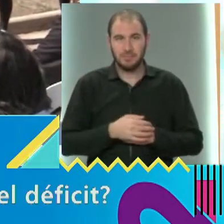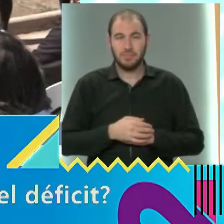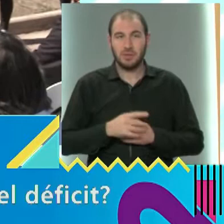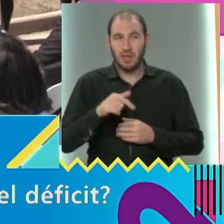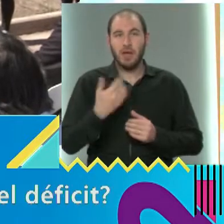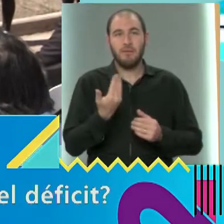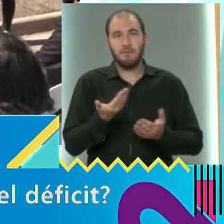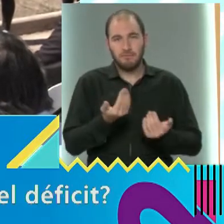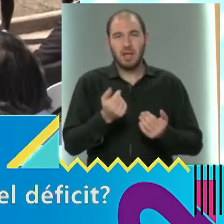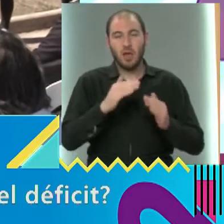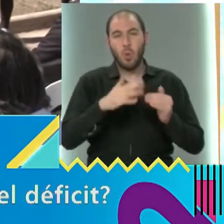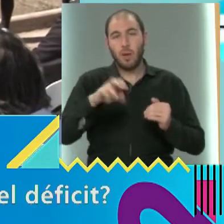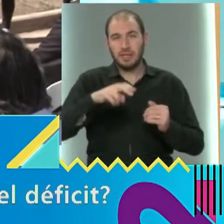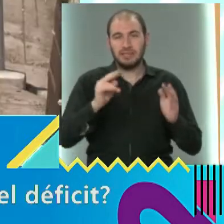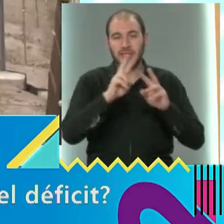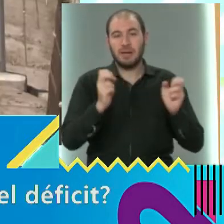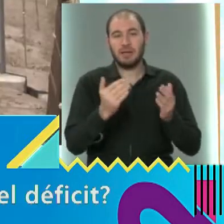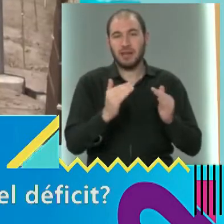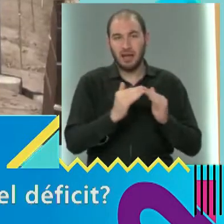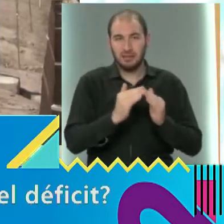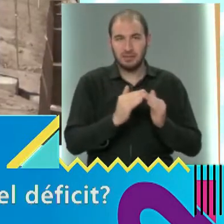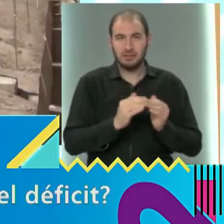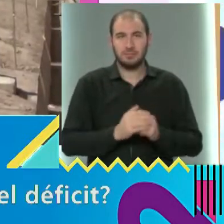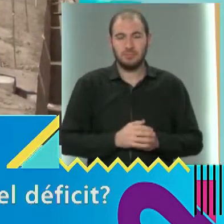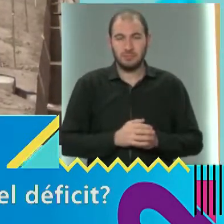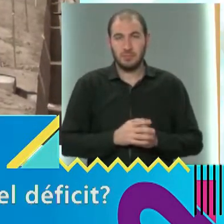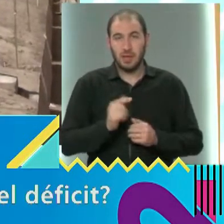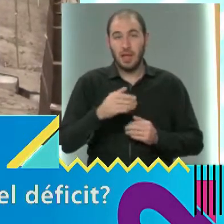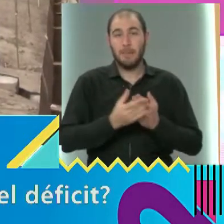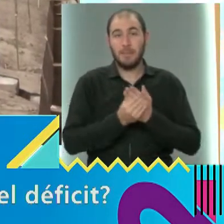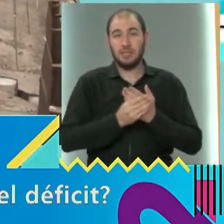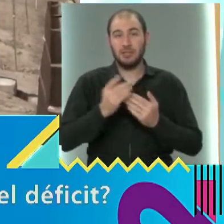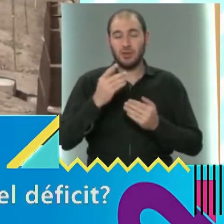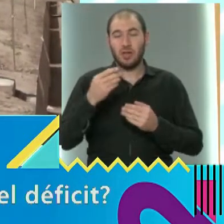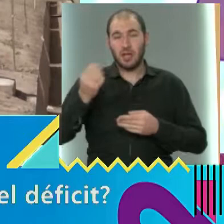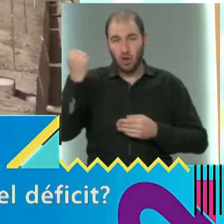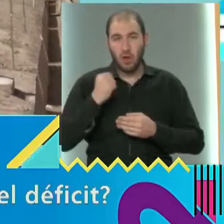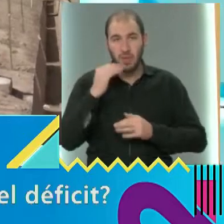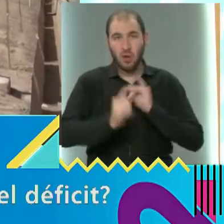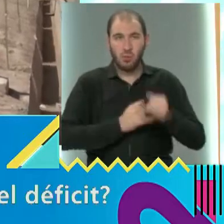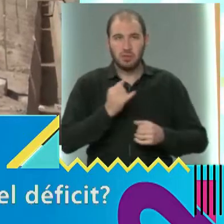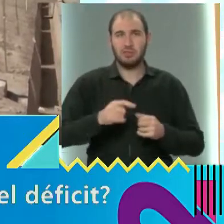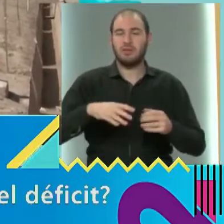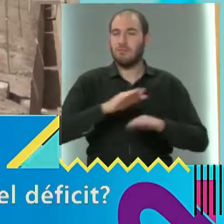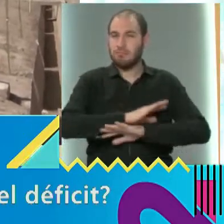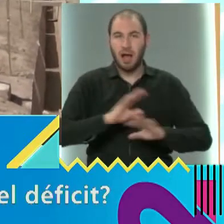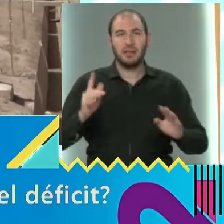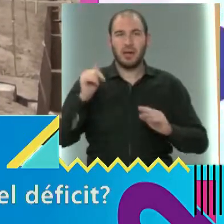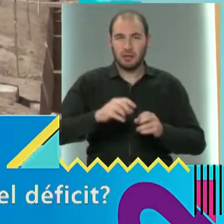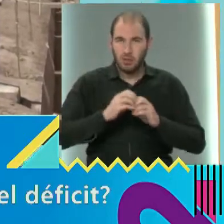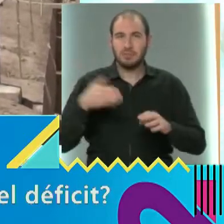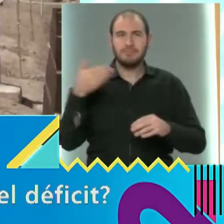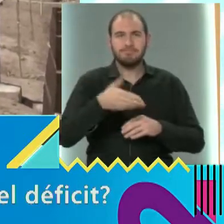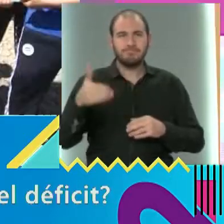grandes falencias en Guaymallén de lo que es vivienda y bueno, esta inercia que hablaba el ministro Kirchner me parece fantástico de romperla y empezar a